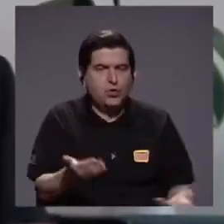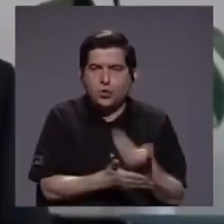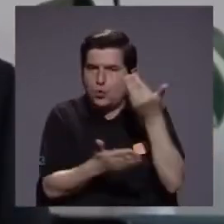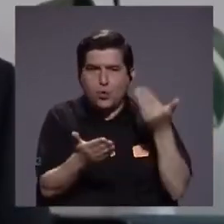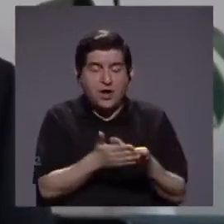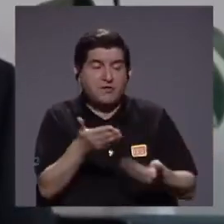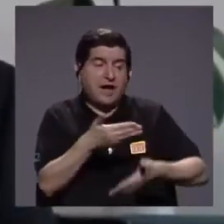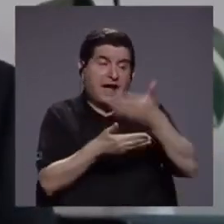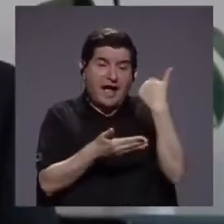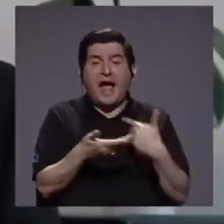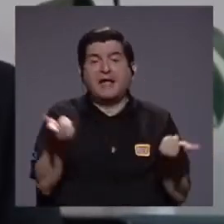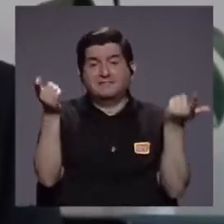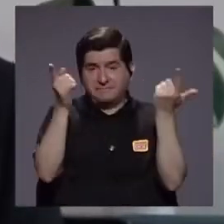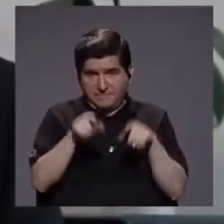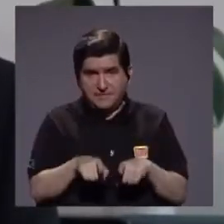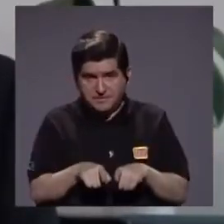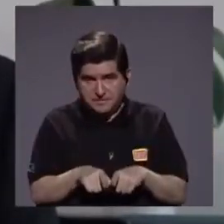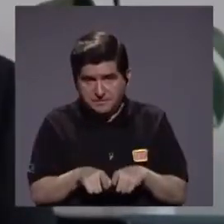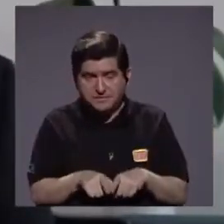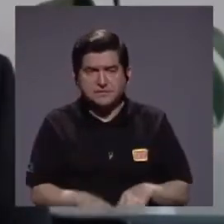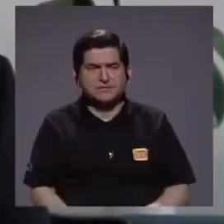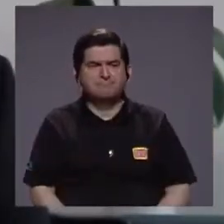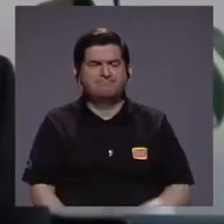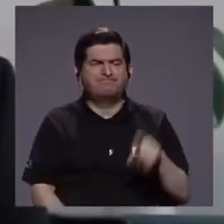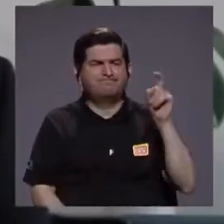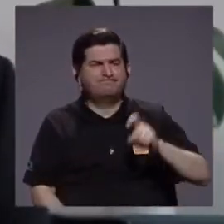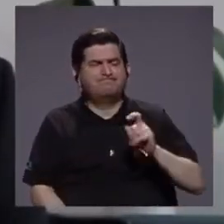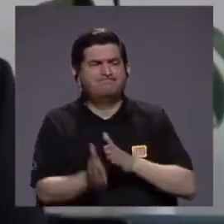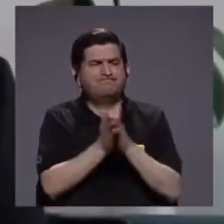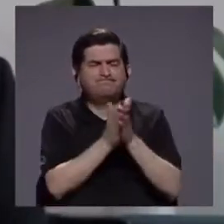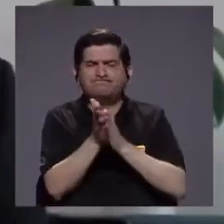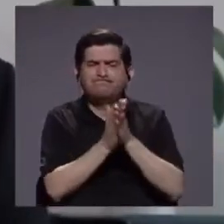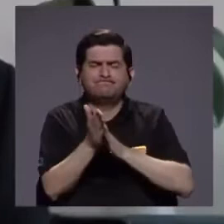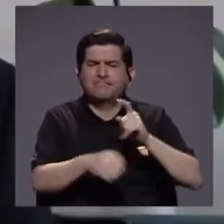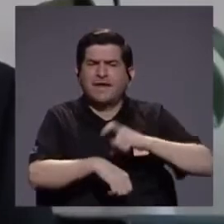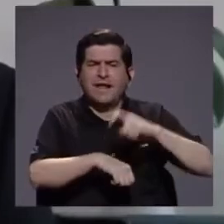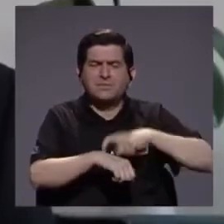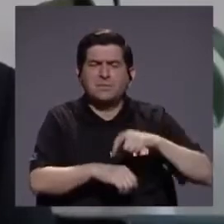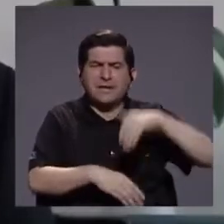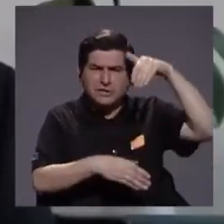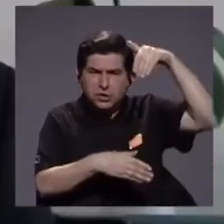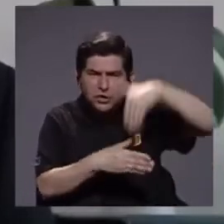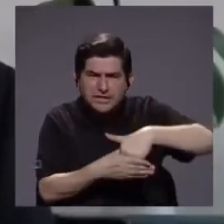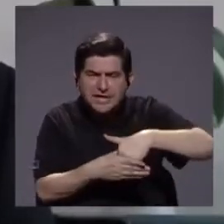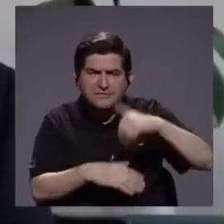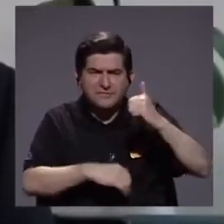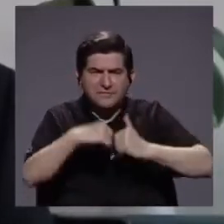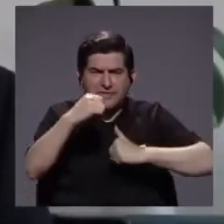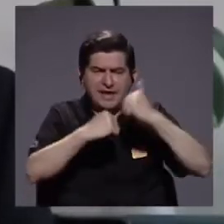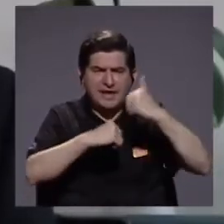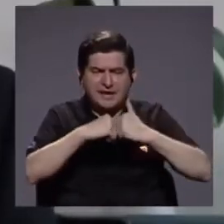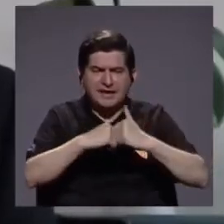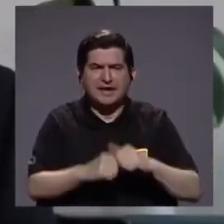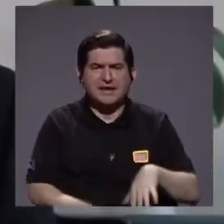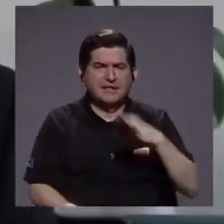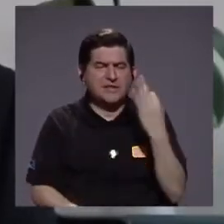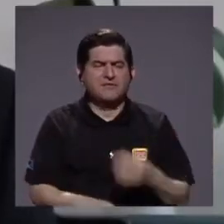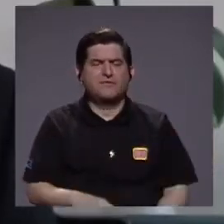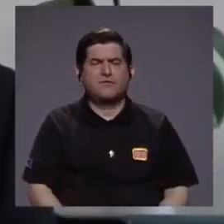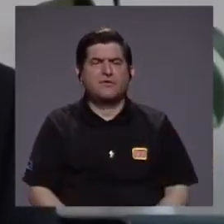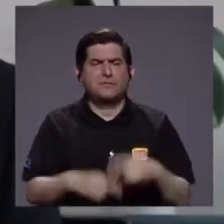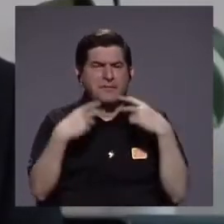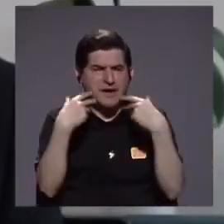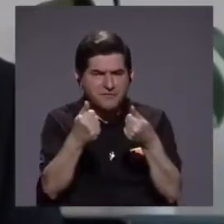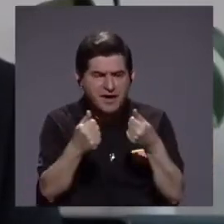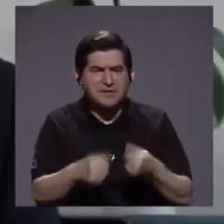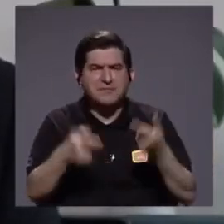como lo ha habido anteriormente, tenemos que aprovechar el momento para intervenir esa infraestructura de manera ágil, de manera eficiente, y